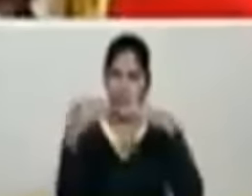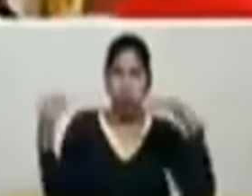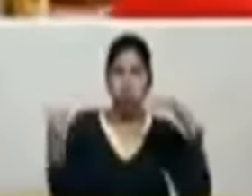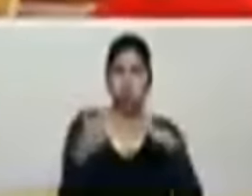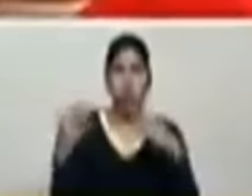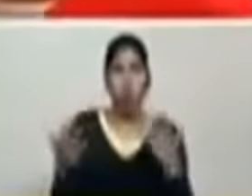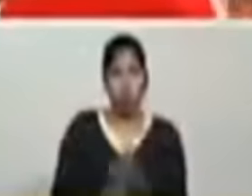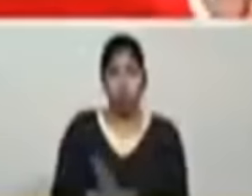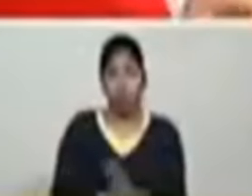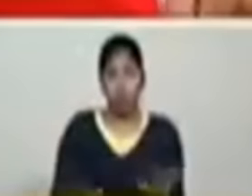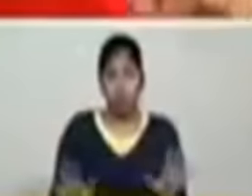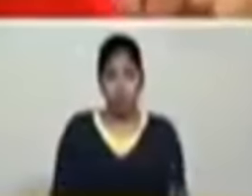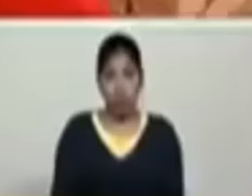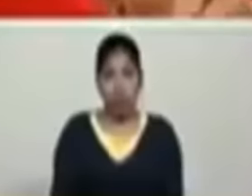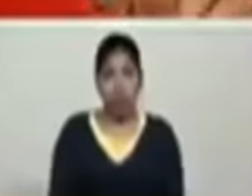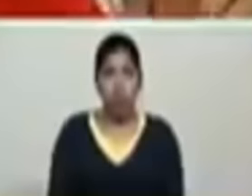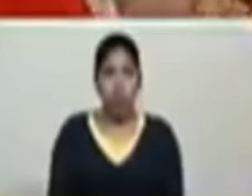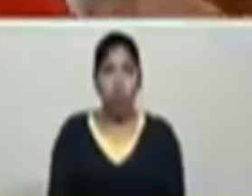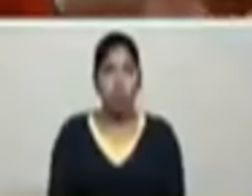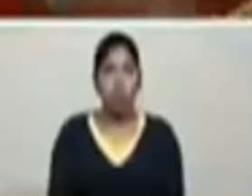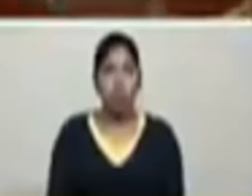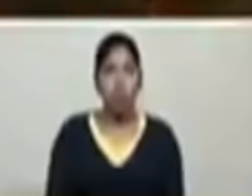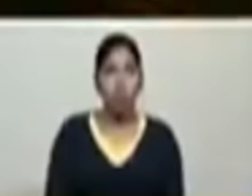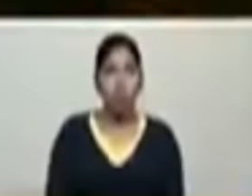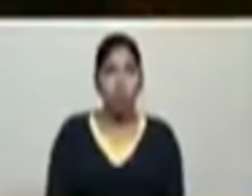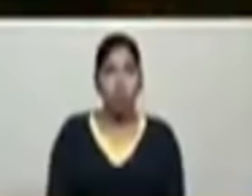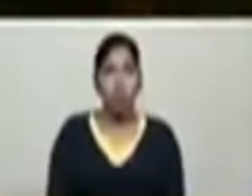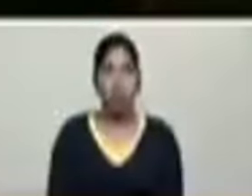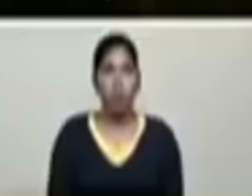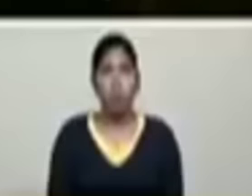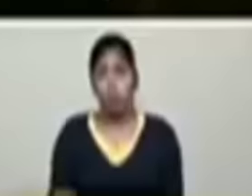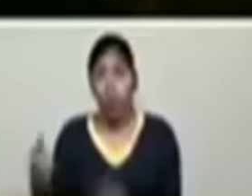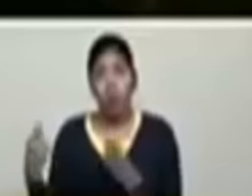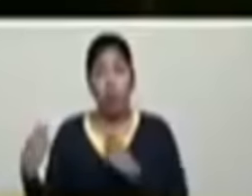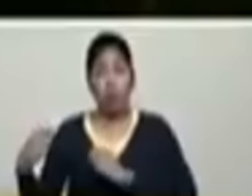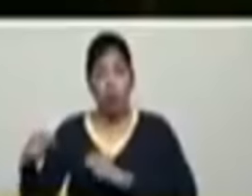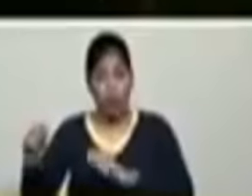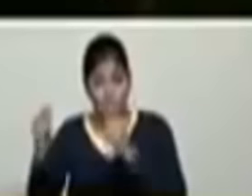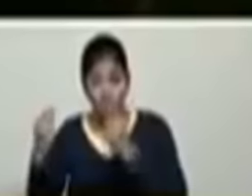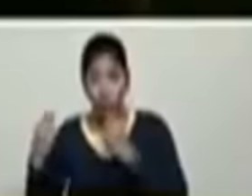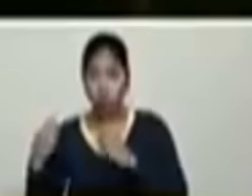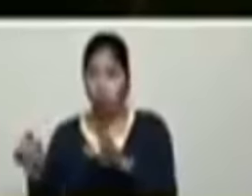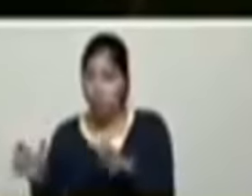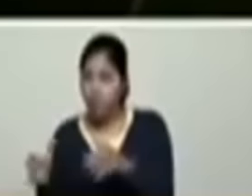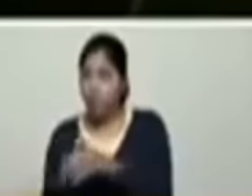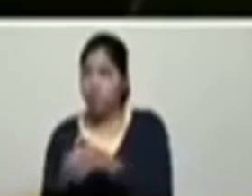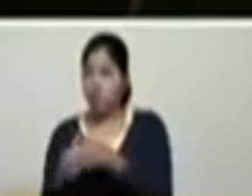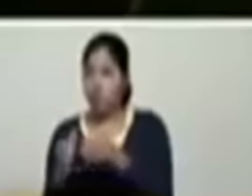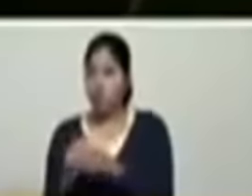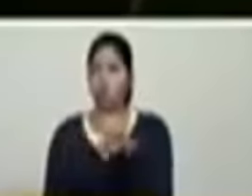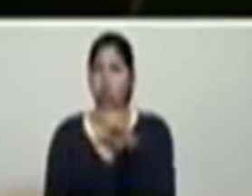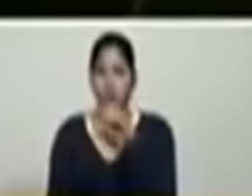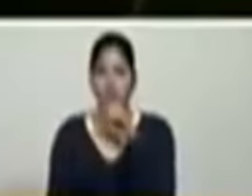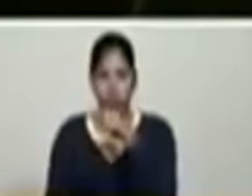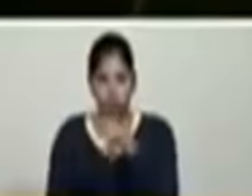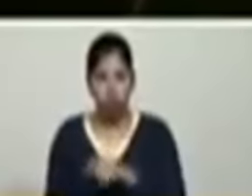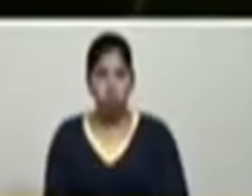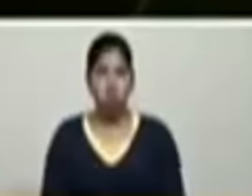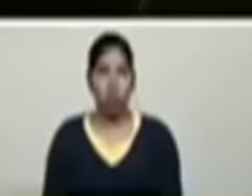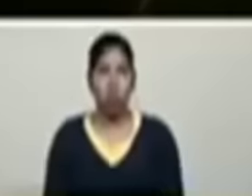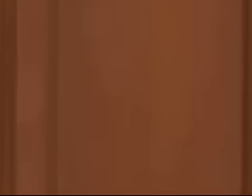mismo aplicando, que le quita todos los activos que tienen algunos chavistas todavía en la ciudad de Florida. Creemos también que es el momento de exigir al